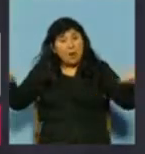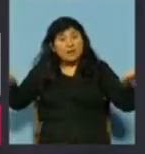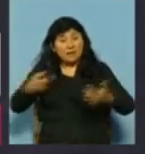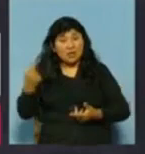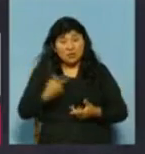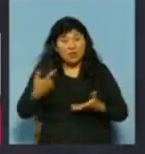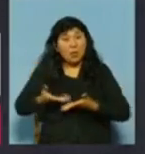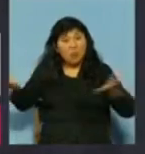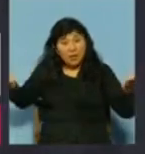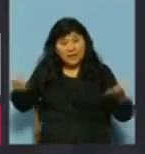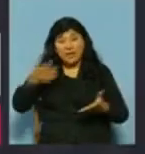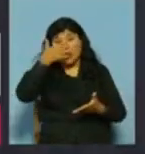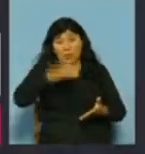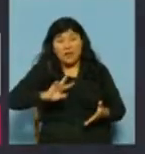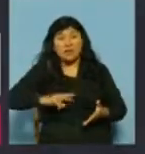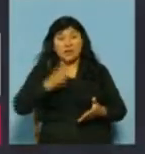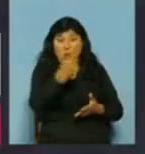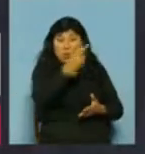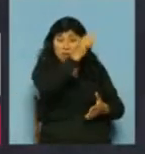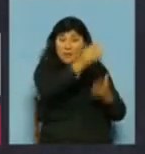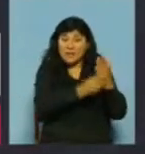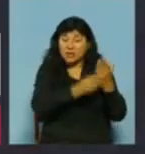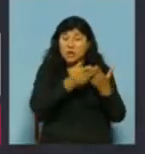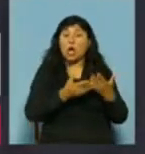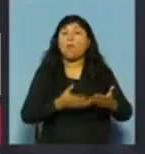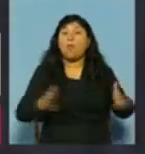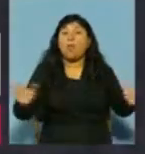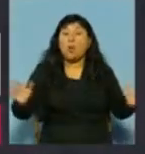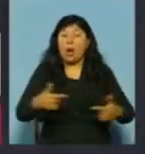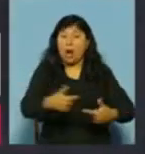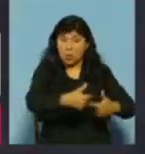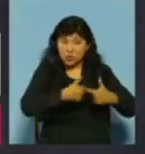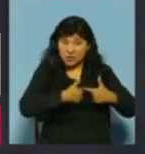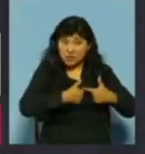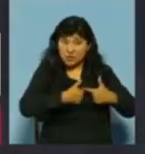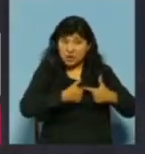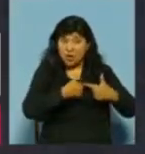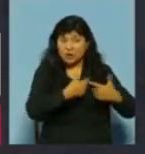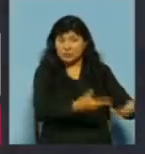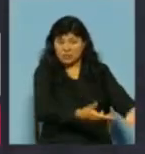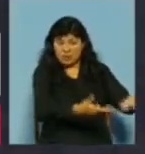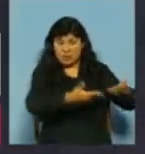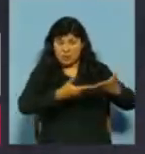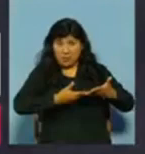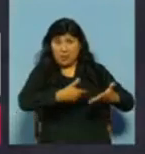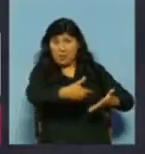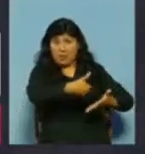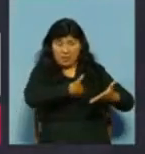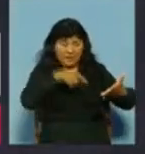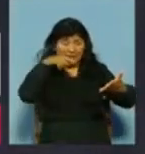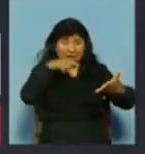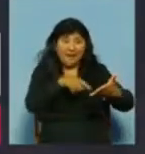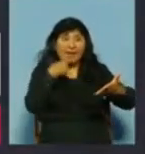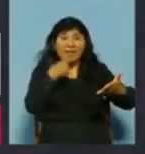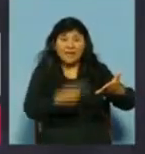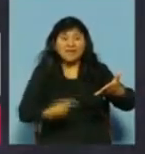acusación lo que hizo fue pedir los datos personales de los periodistas que